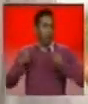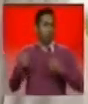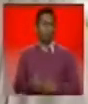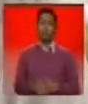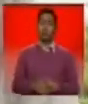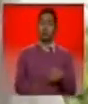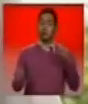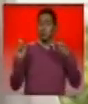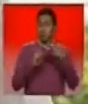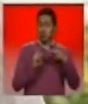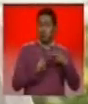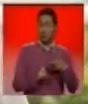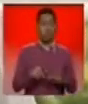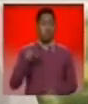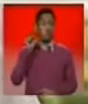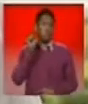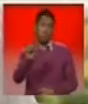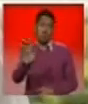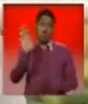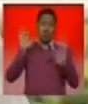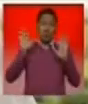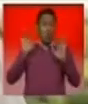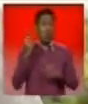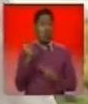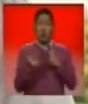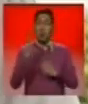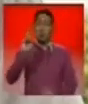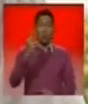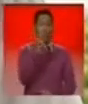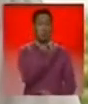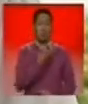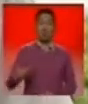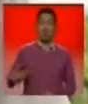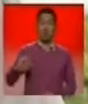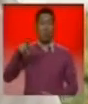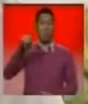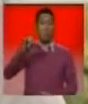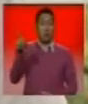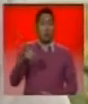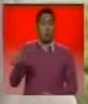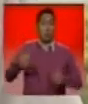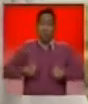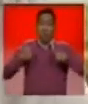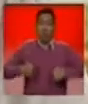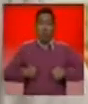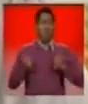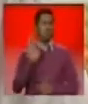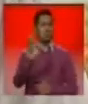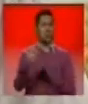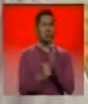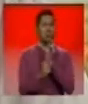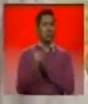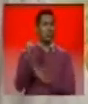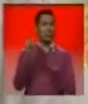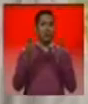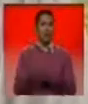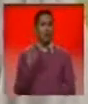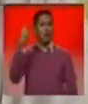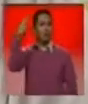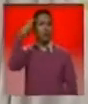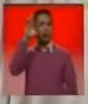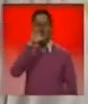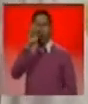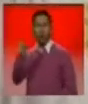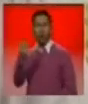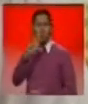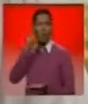poniendo la cereza en el pastel con la vicepresidencia de Mauricio Pozo. ¿Usted sabe quién fue Mauricio Pozo? El ministro de gobierno de Gutiérrez, el que firmó la